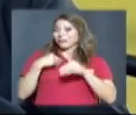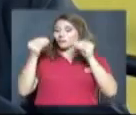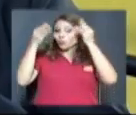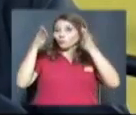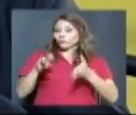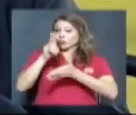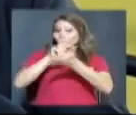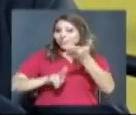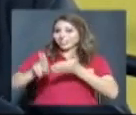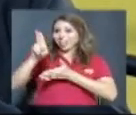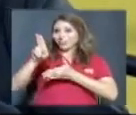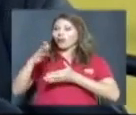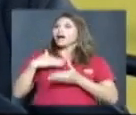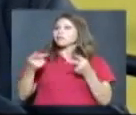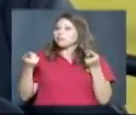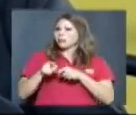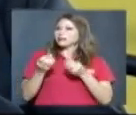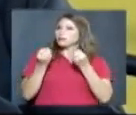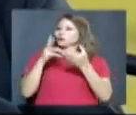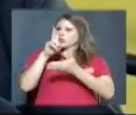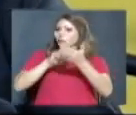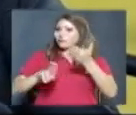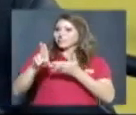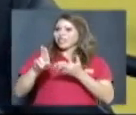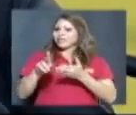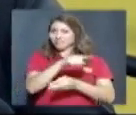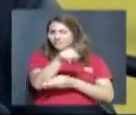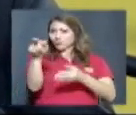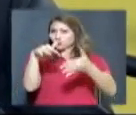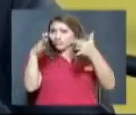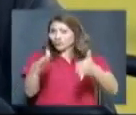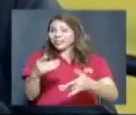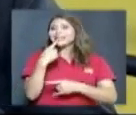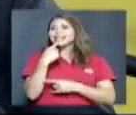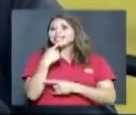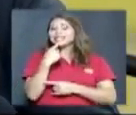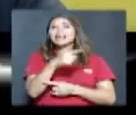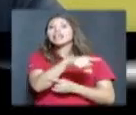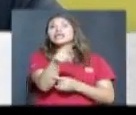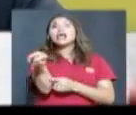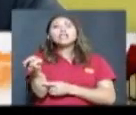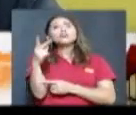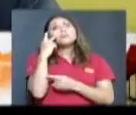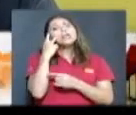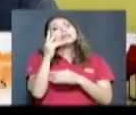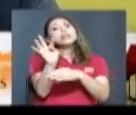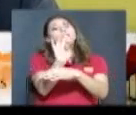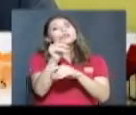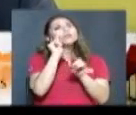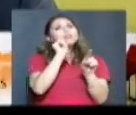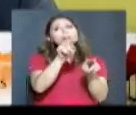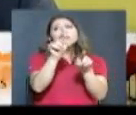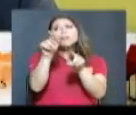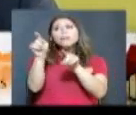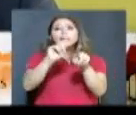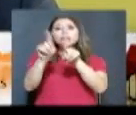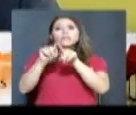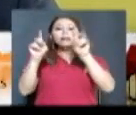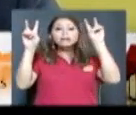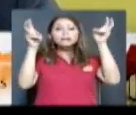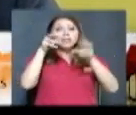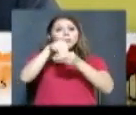Pablo. A mí sistemáticamente me dicen los estudiantes que los contenidos que ellos encuentran sistemáticamente en la televisión los consideran